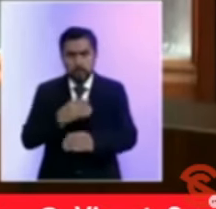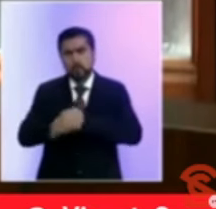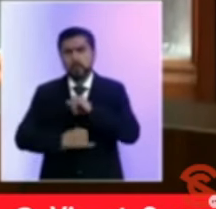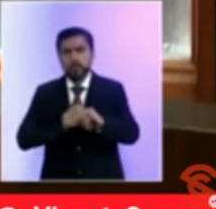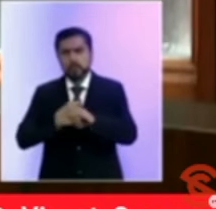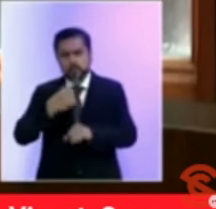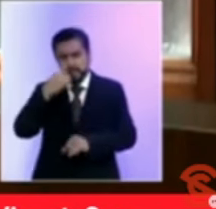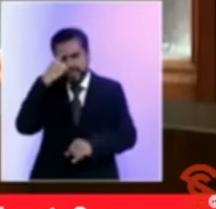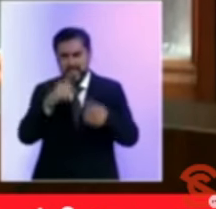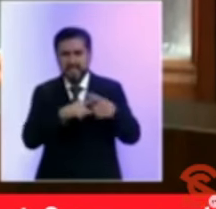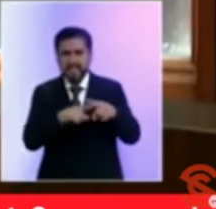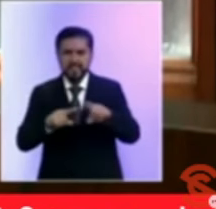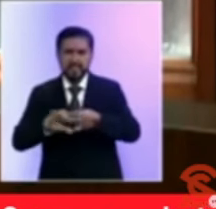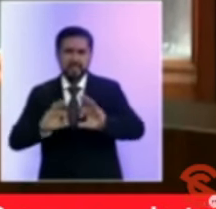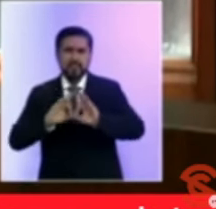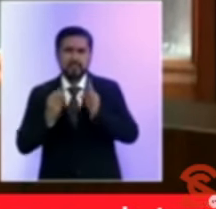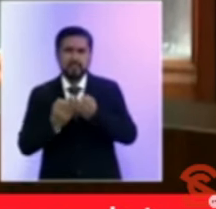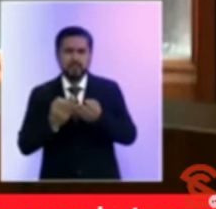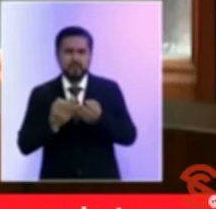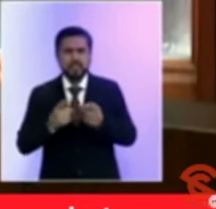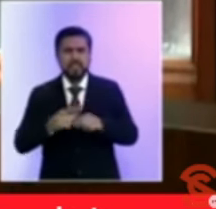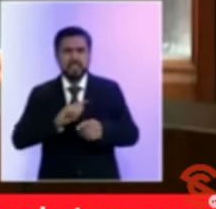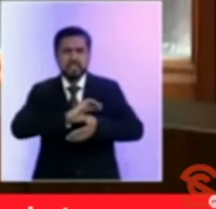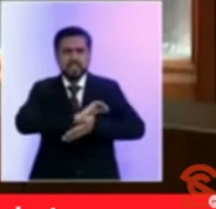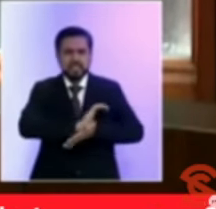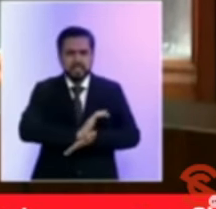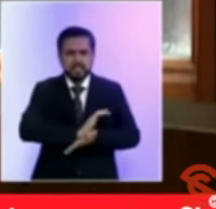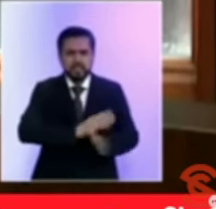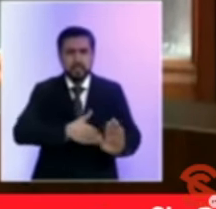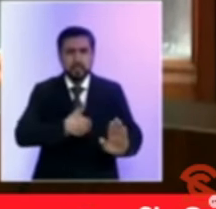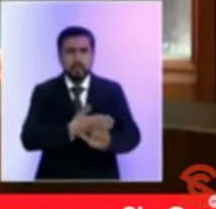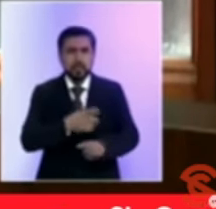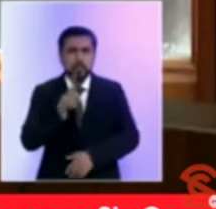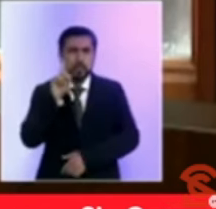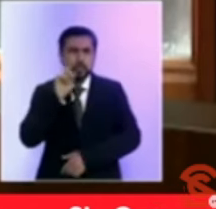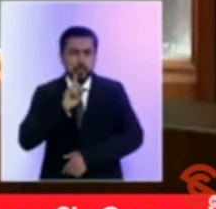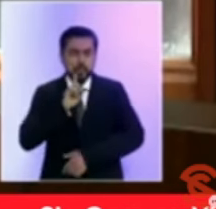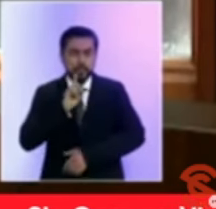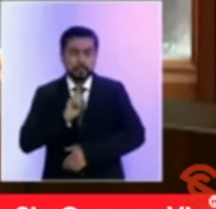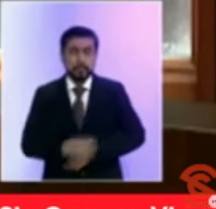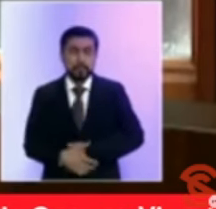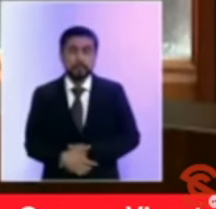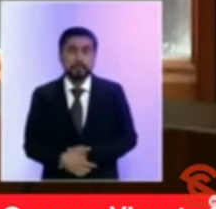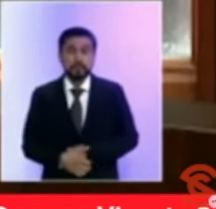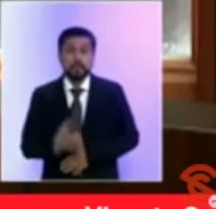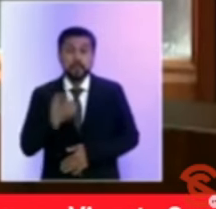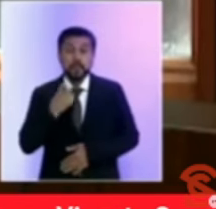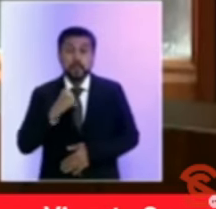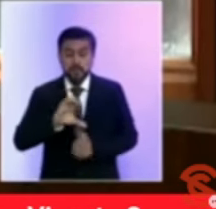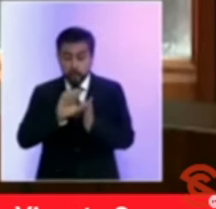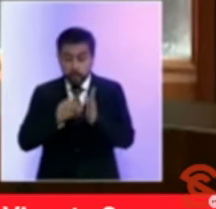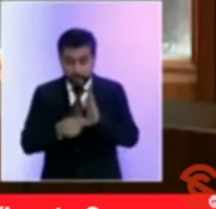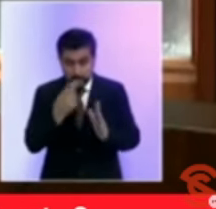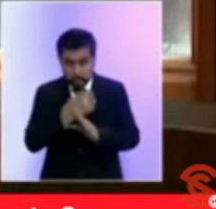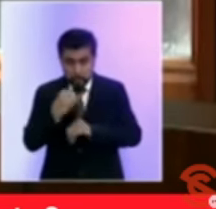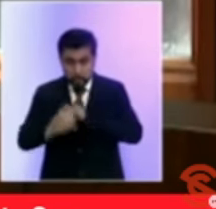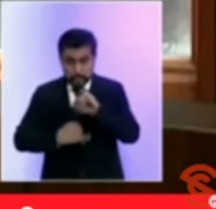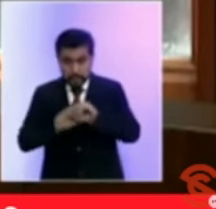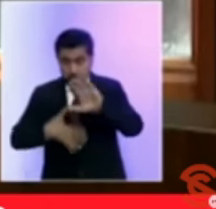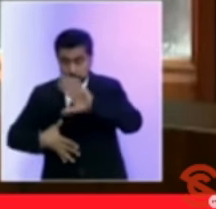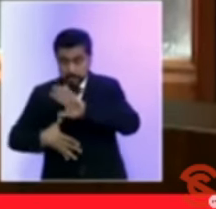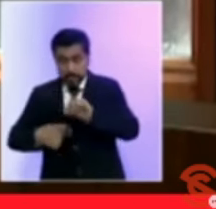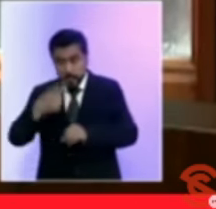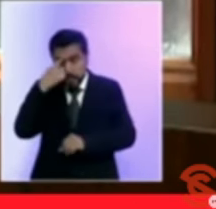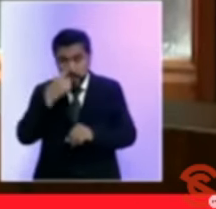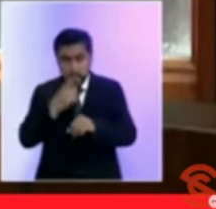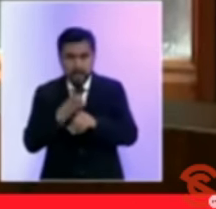formas de discriminación contra la mujer las edad la convención Interamericana para prevenir sancionar